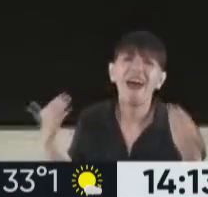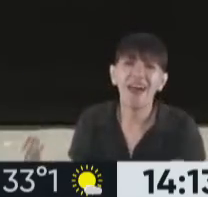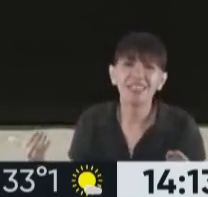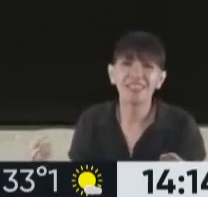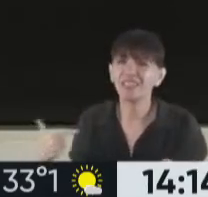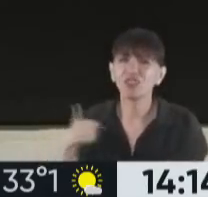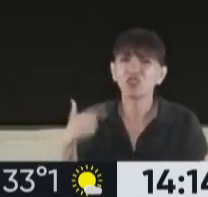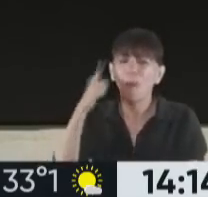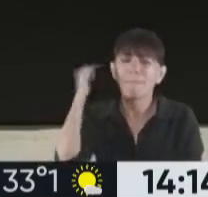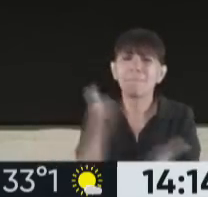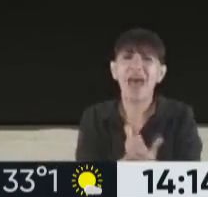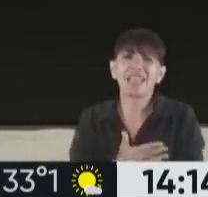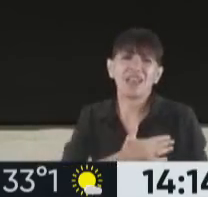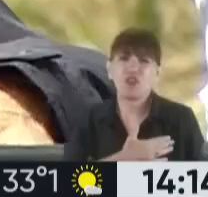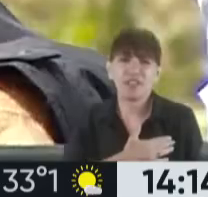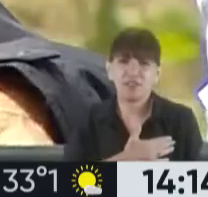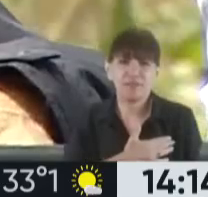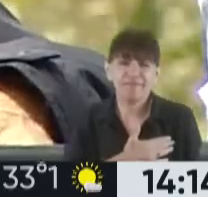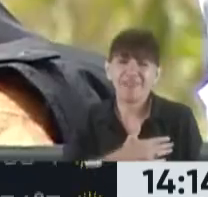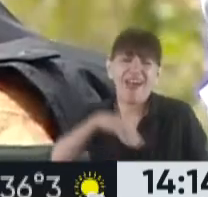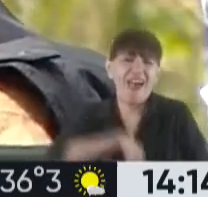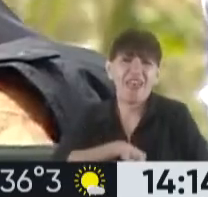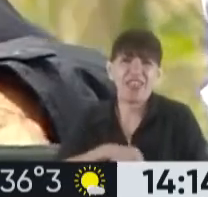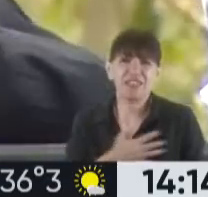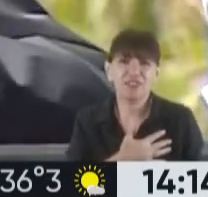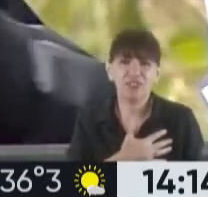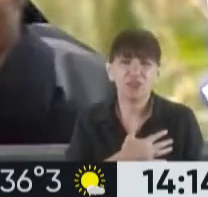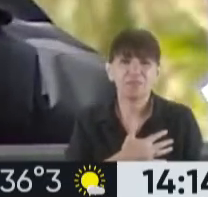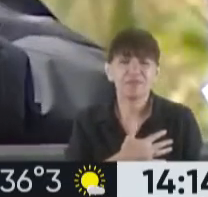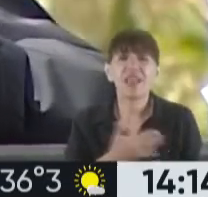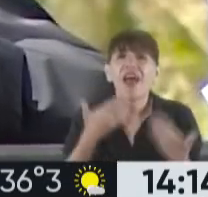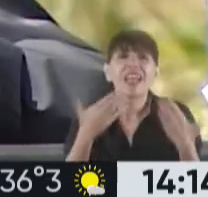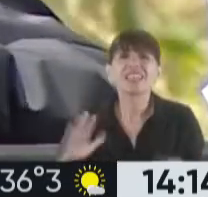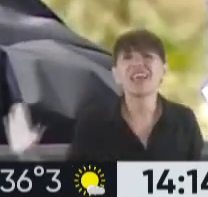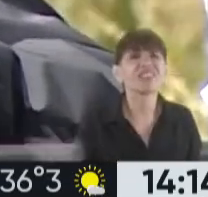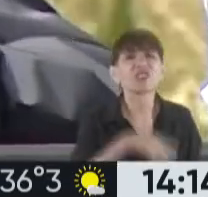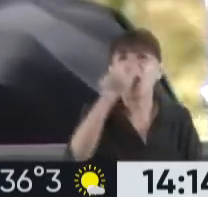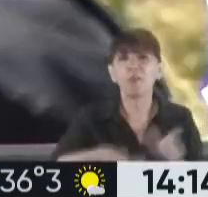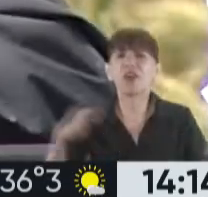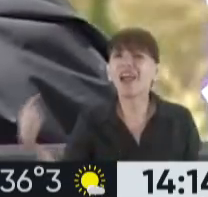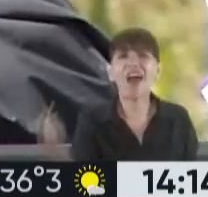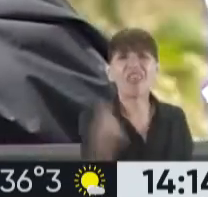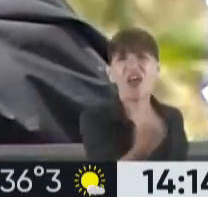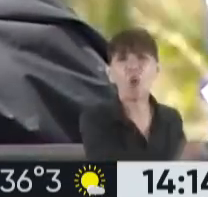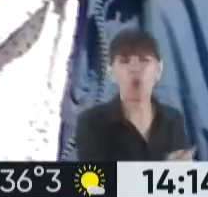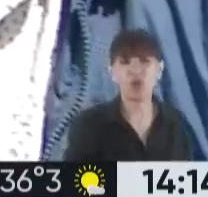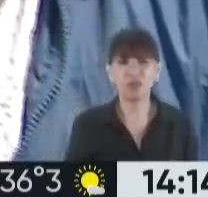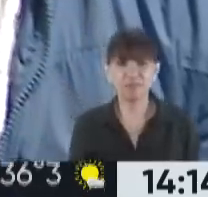llevar grabadas para siempre en mi alma. Y gracias a todos y a todas, a cada uno de